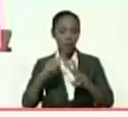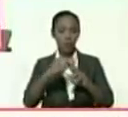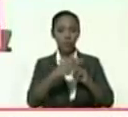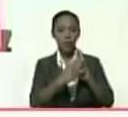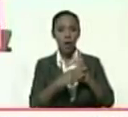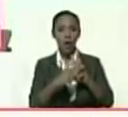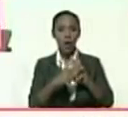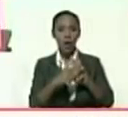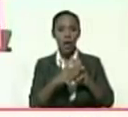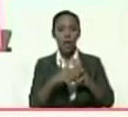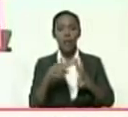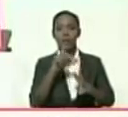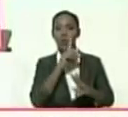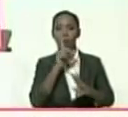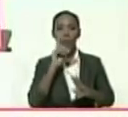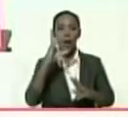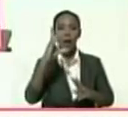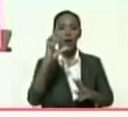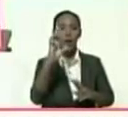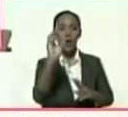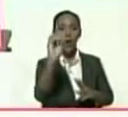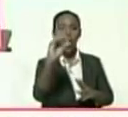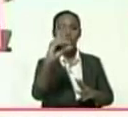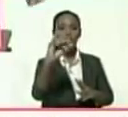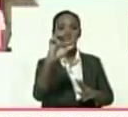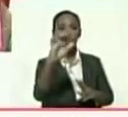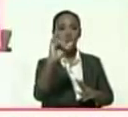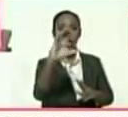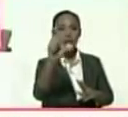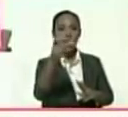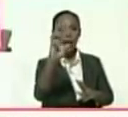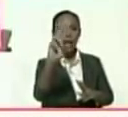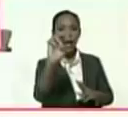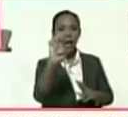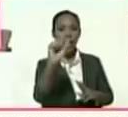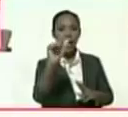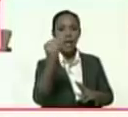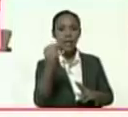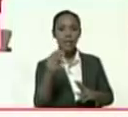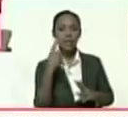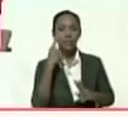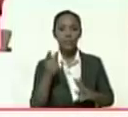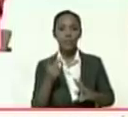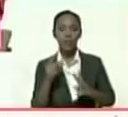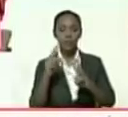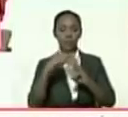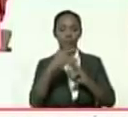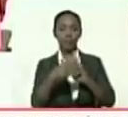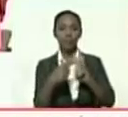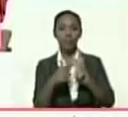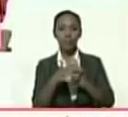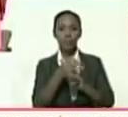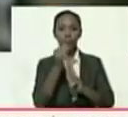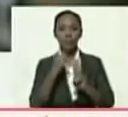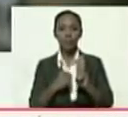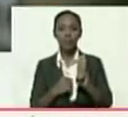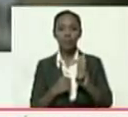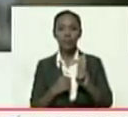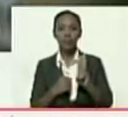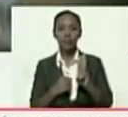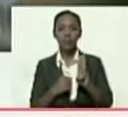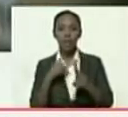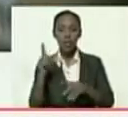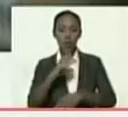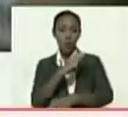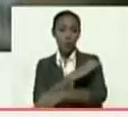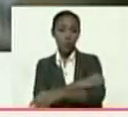Rodríguez Chacín, casi lo linchan saliendo. ¿Quiénes? Batman y Robin, el fascismo. El fascismo,